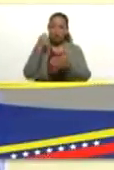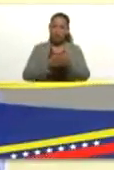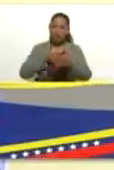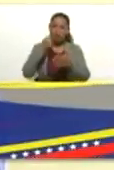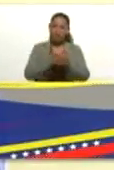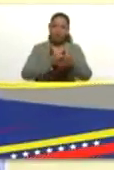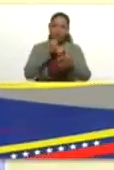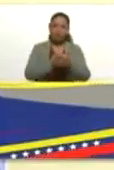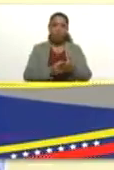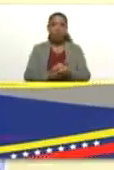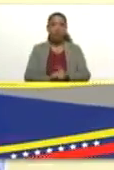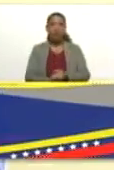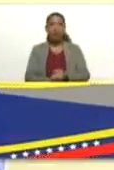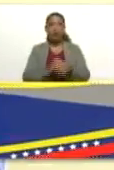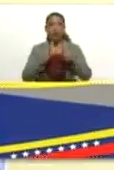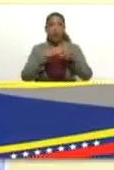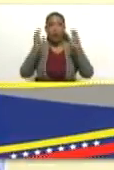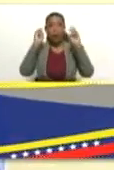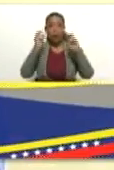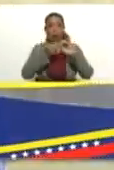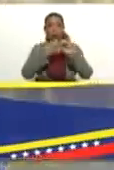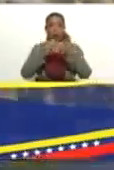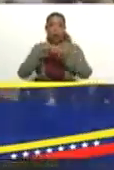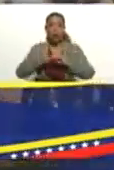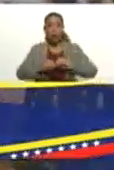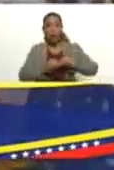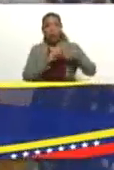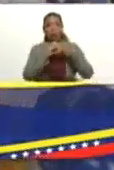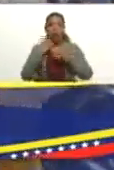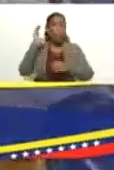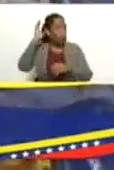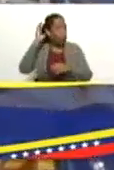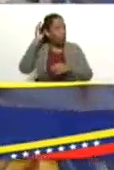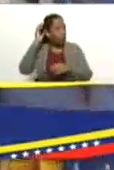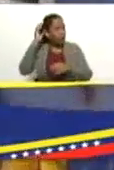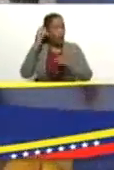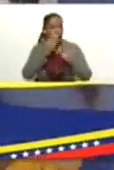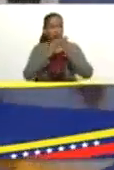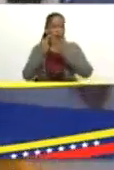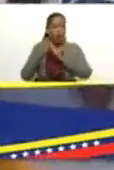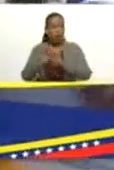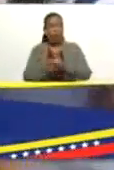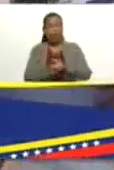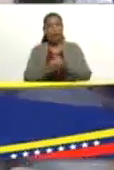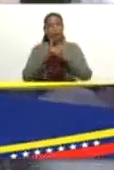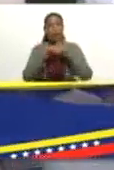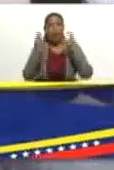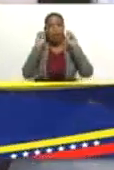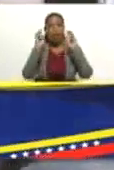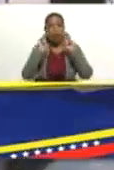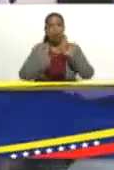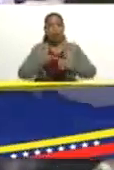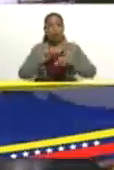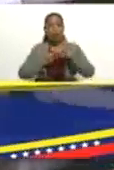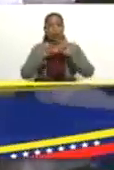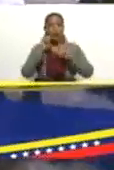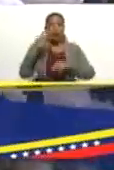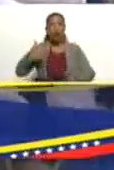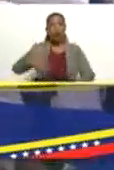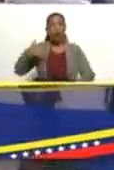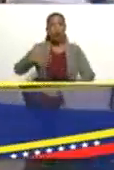Gobernador, todo el tema de mantenimiento preventivo y consciente de los urbanismos, todo el tema de la construcción de los